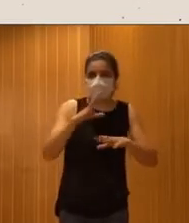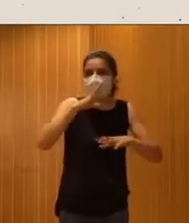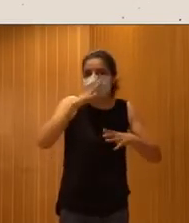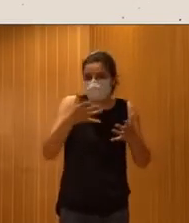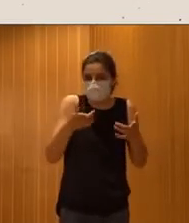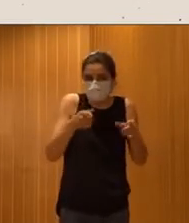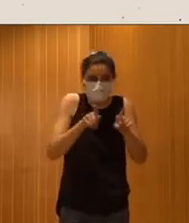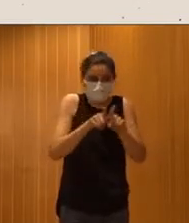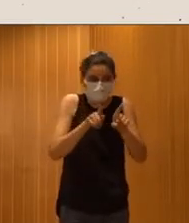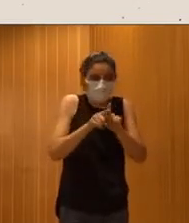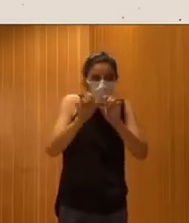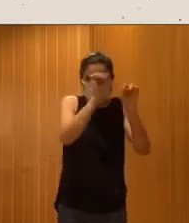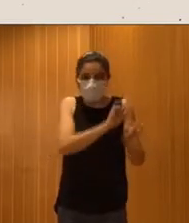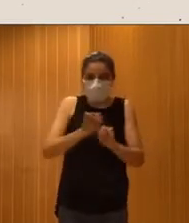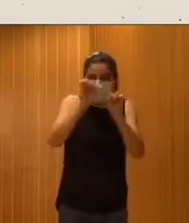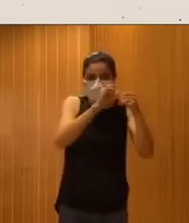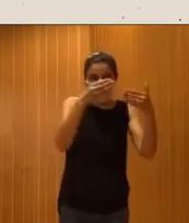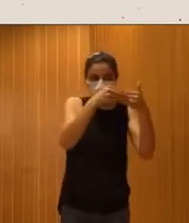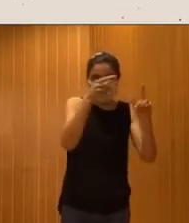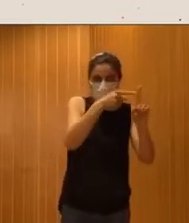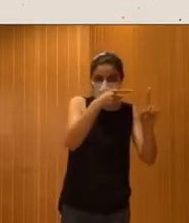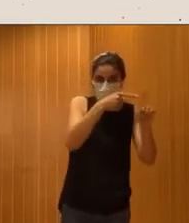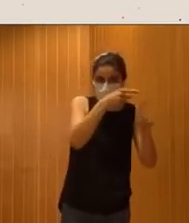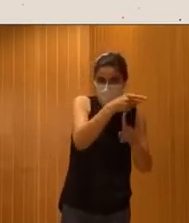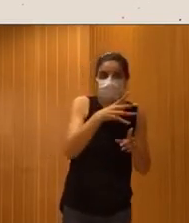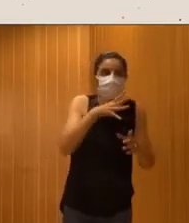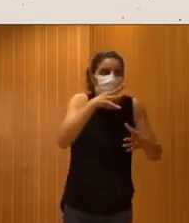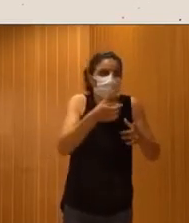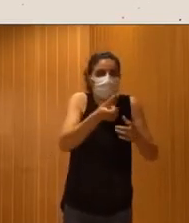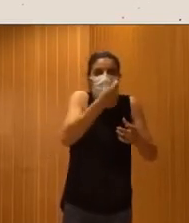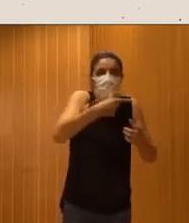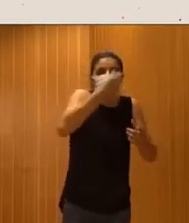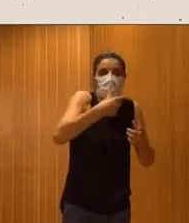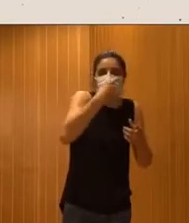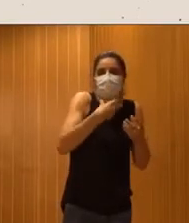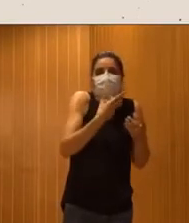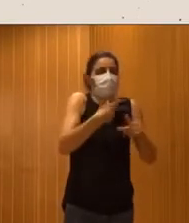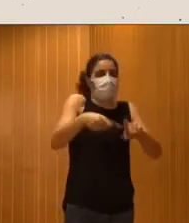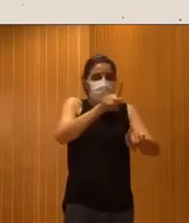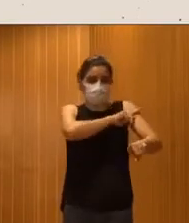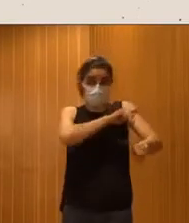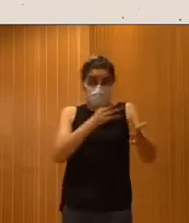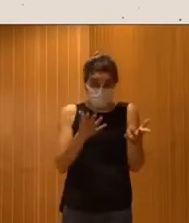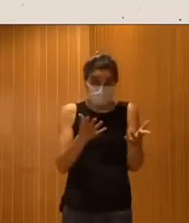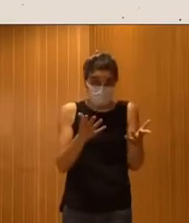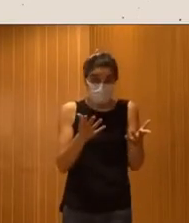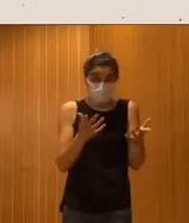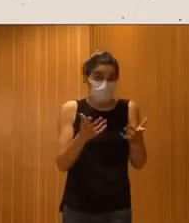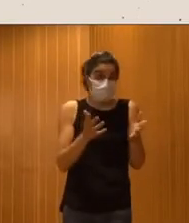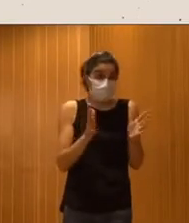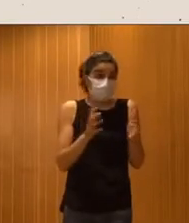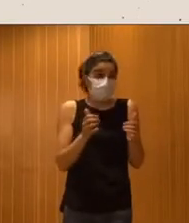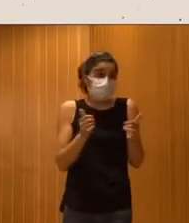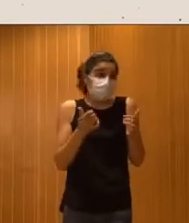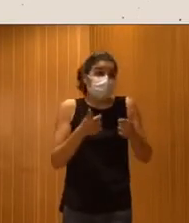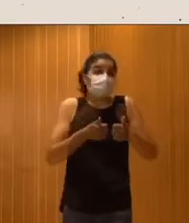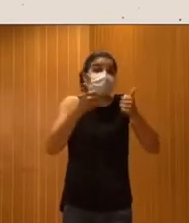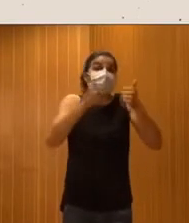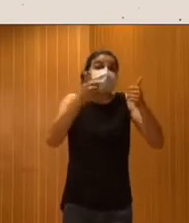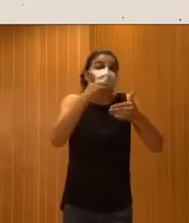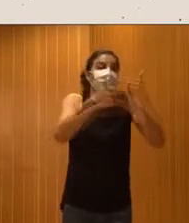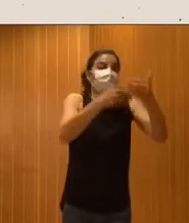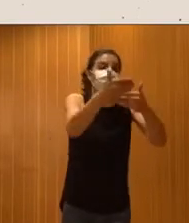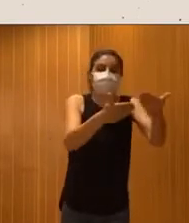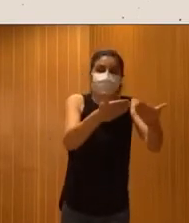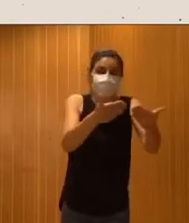para protestar y defender a los usuarios de los abusos químicos en los centros, poco más se ha dado.